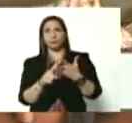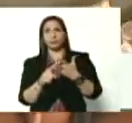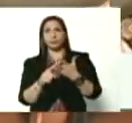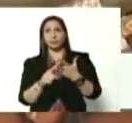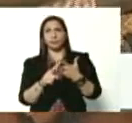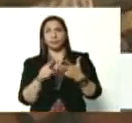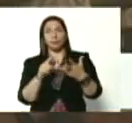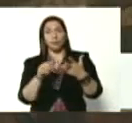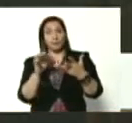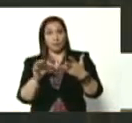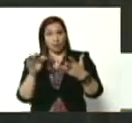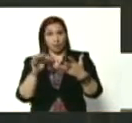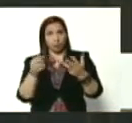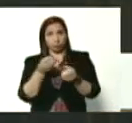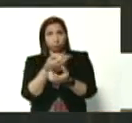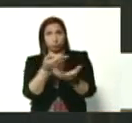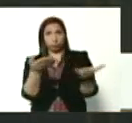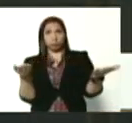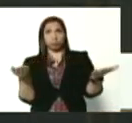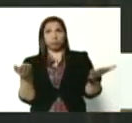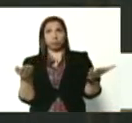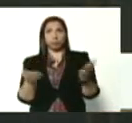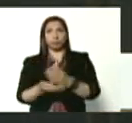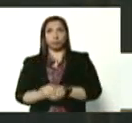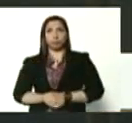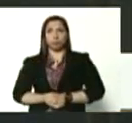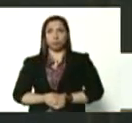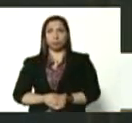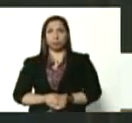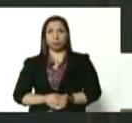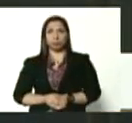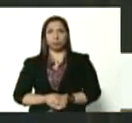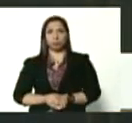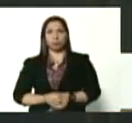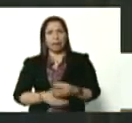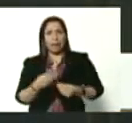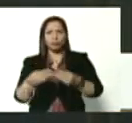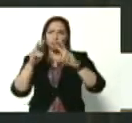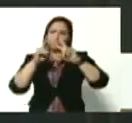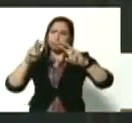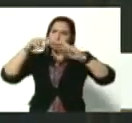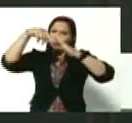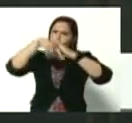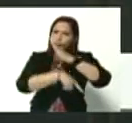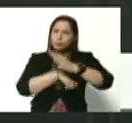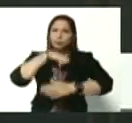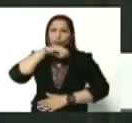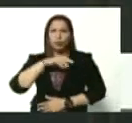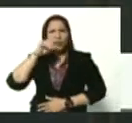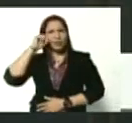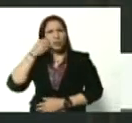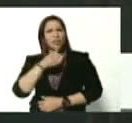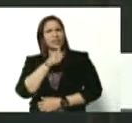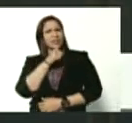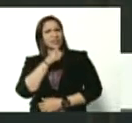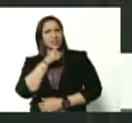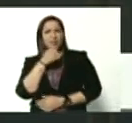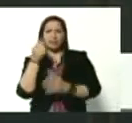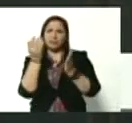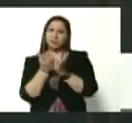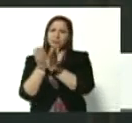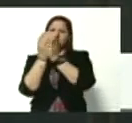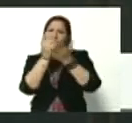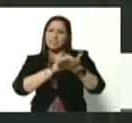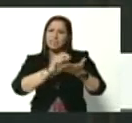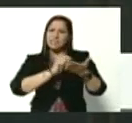fernández que están aquí que han editado un libro revisar la historia recuerden quién escribió la historia